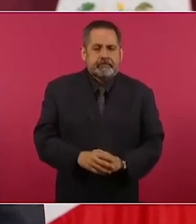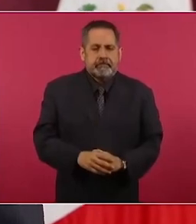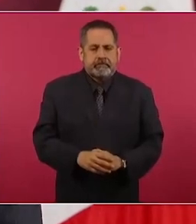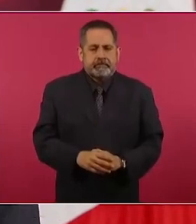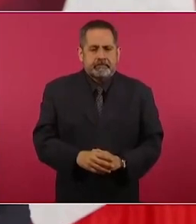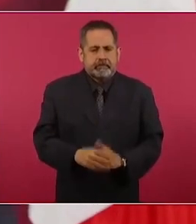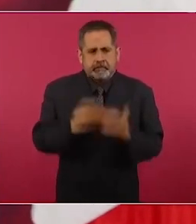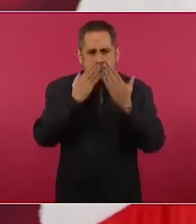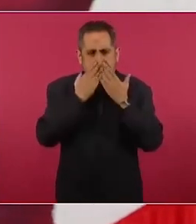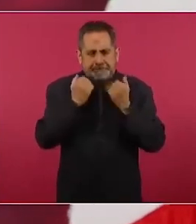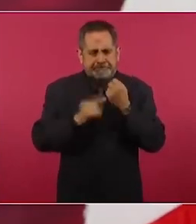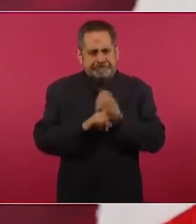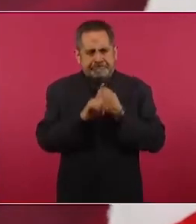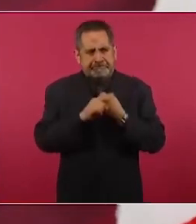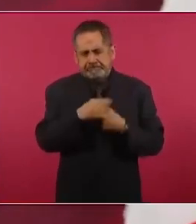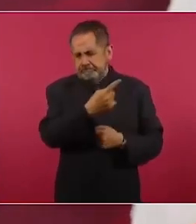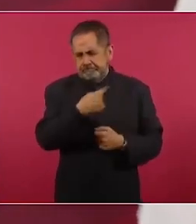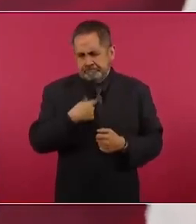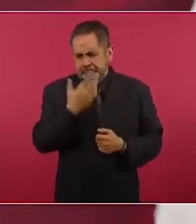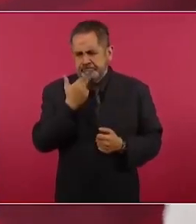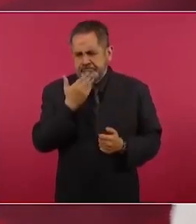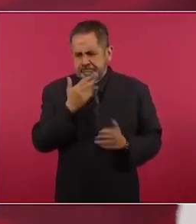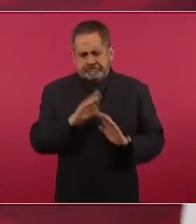No hay problema.